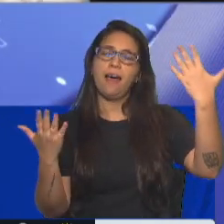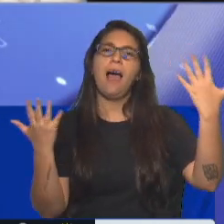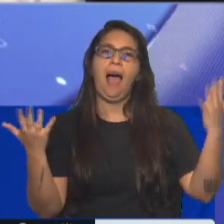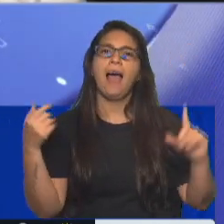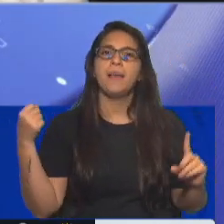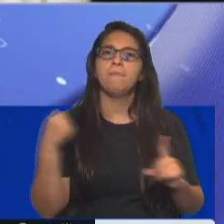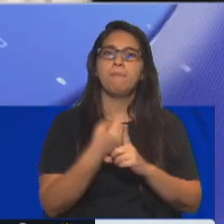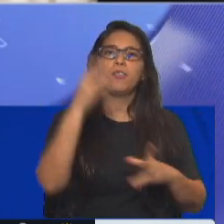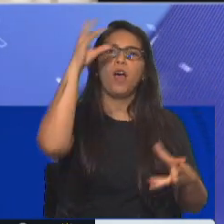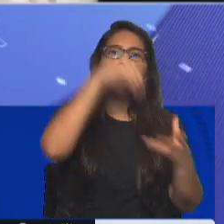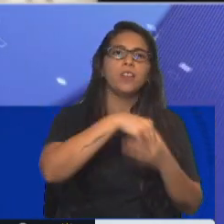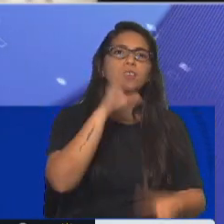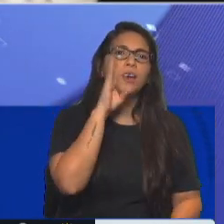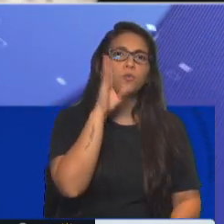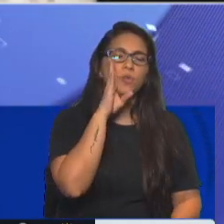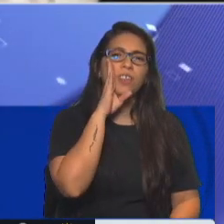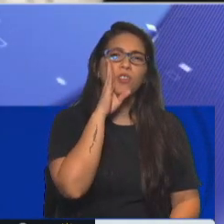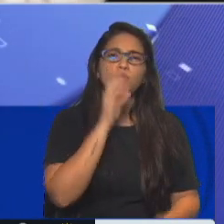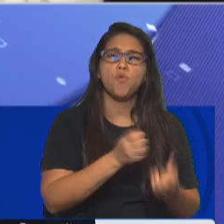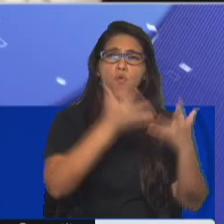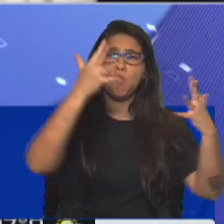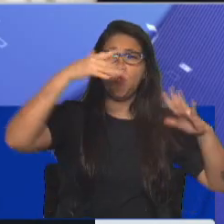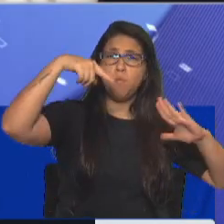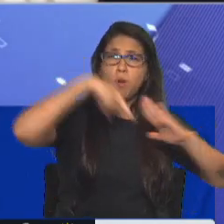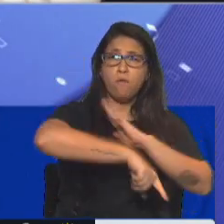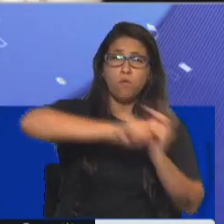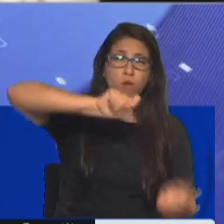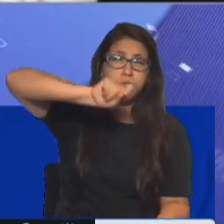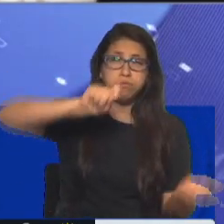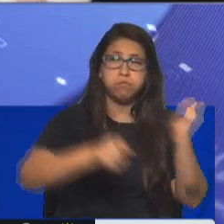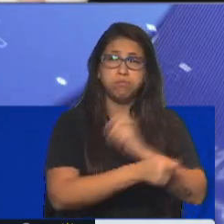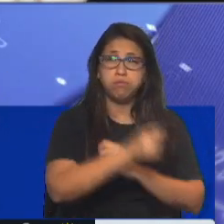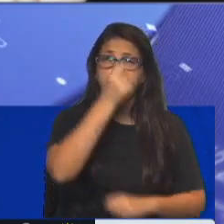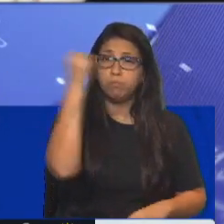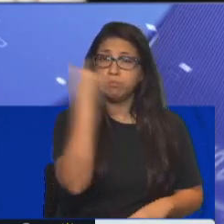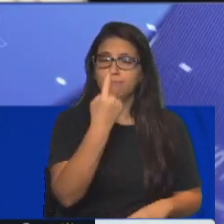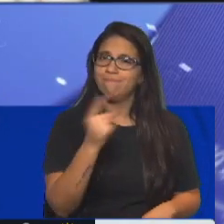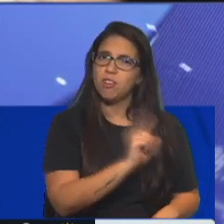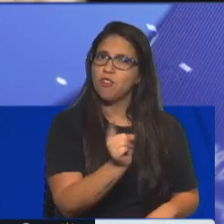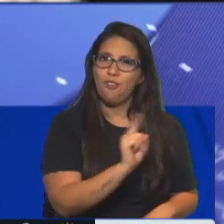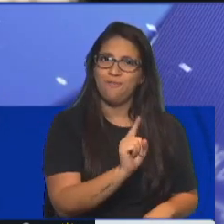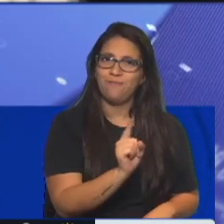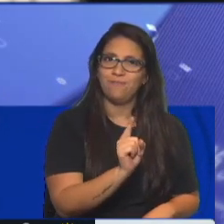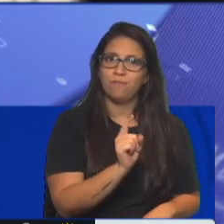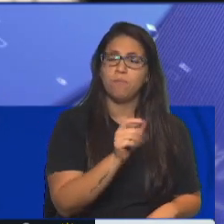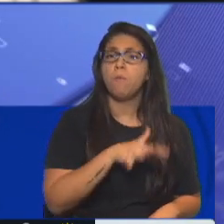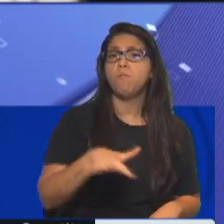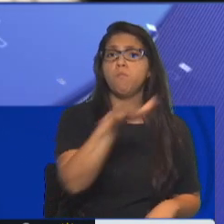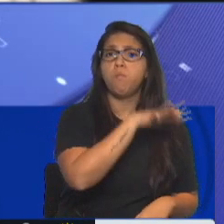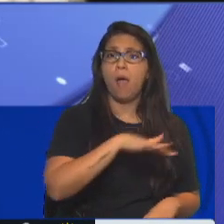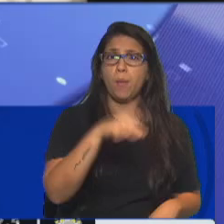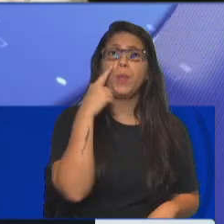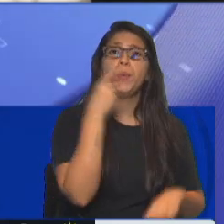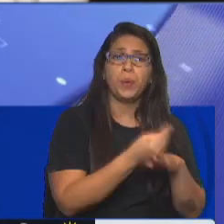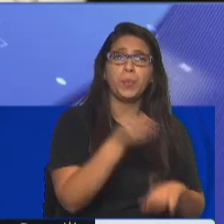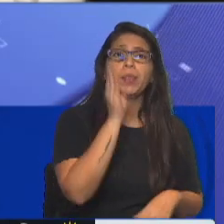nivel interno no sea ni tan profundo ni tan inmediato como para que la población doméstica norteamericana,